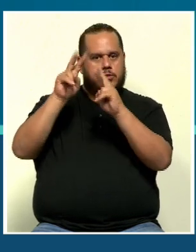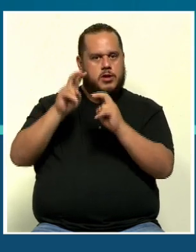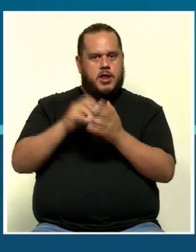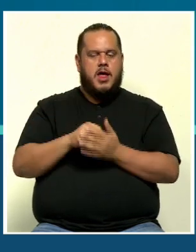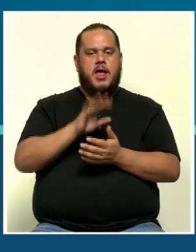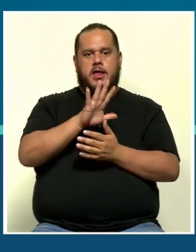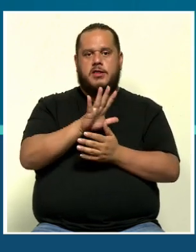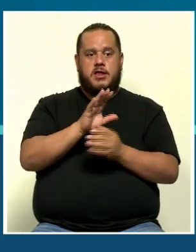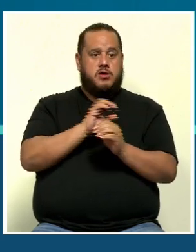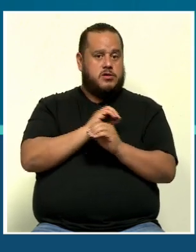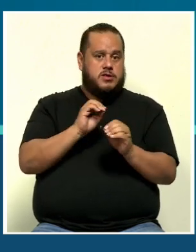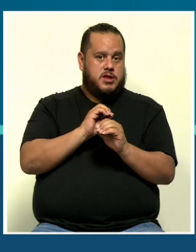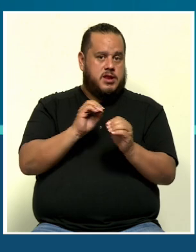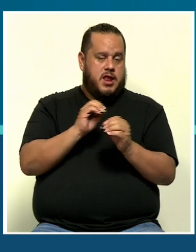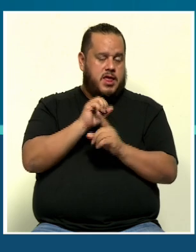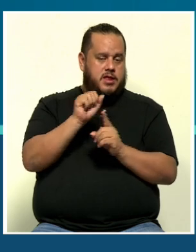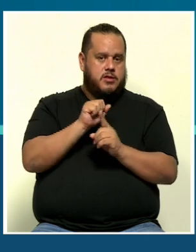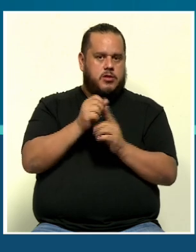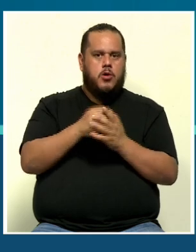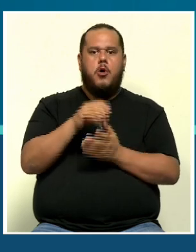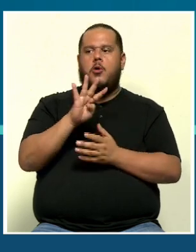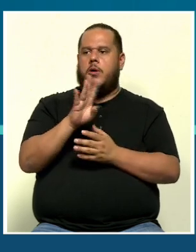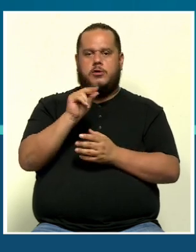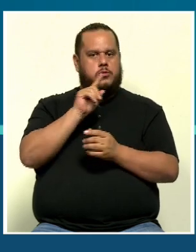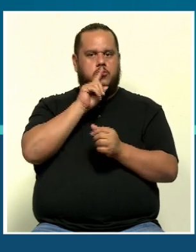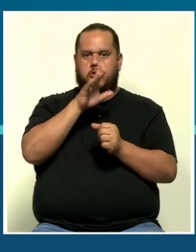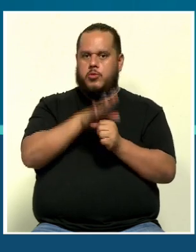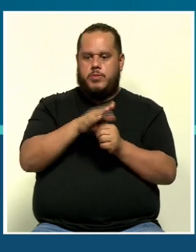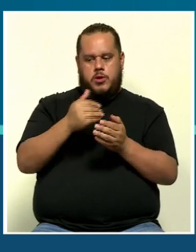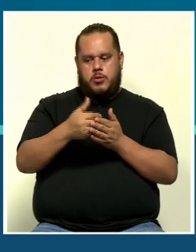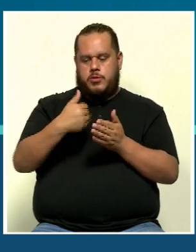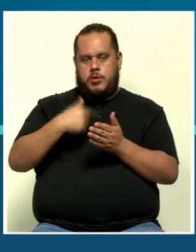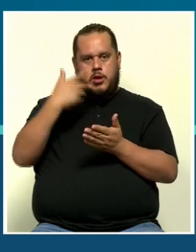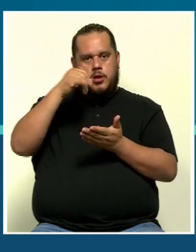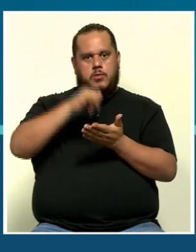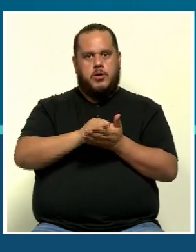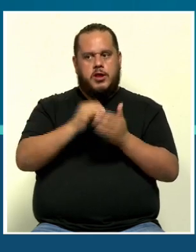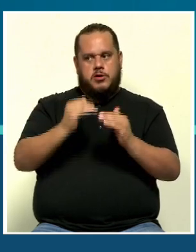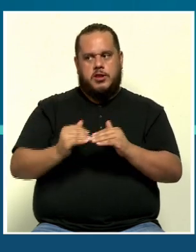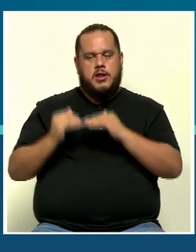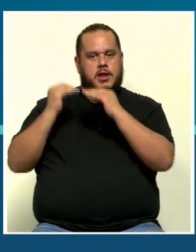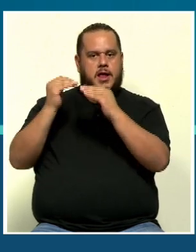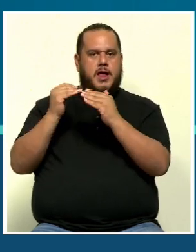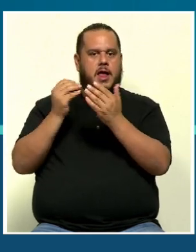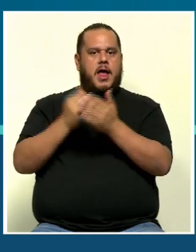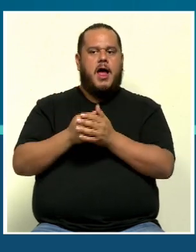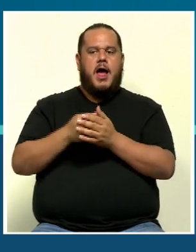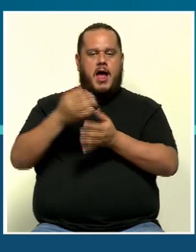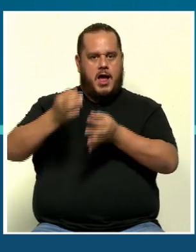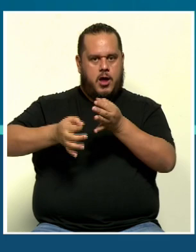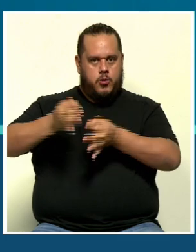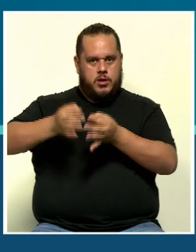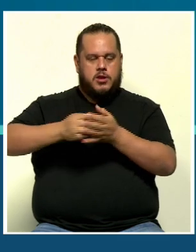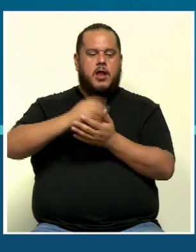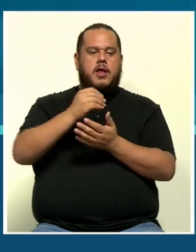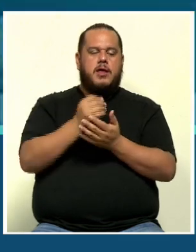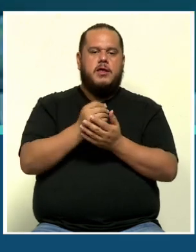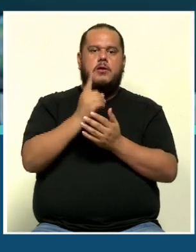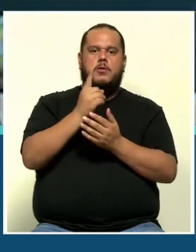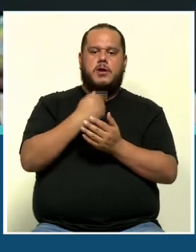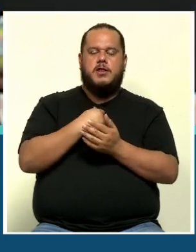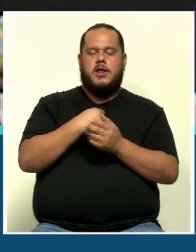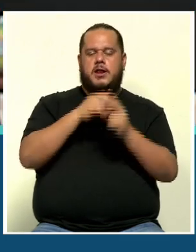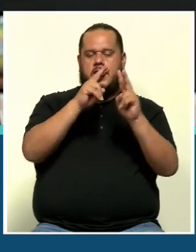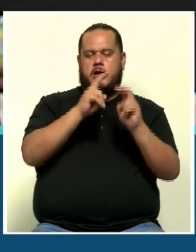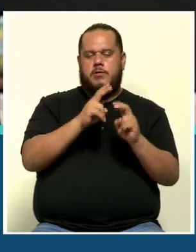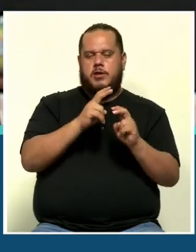5 quedaron sin efecto, 4 no cumplieron lo prevenido, por lo tanto serán elevadas a sede judicial y 1 tiene revisión pendiente.